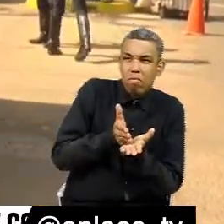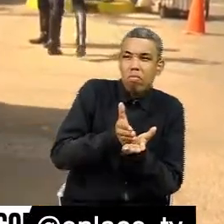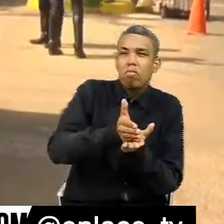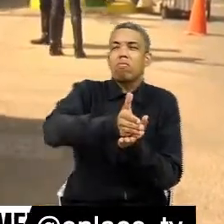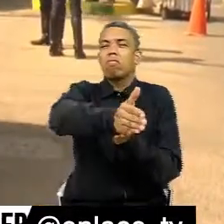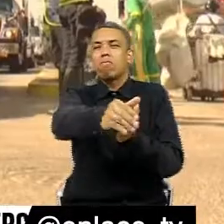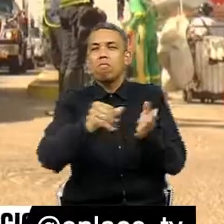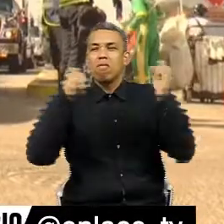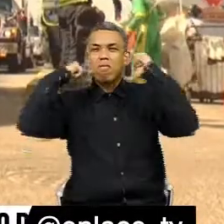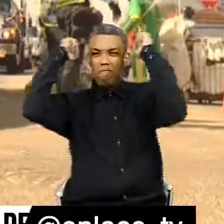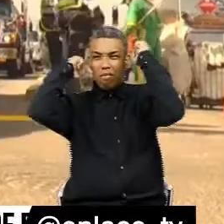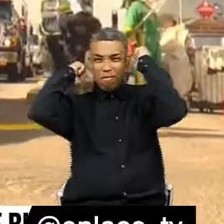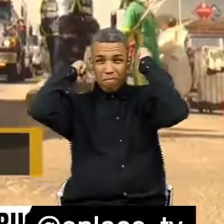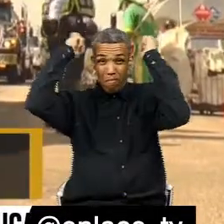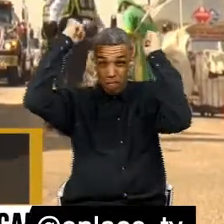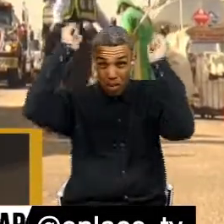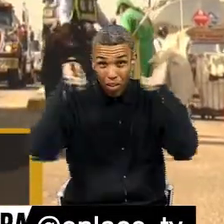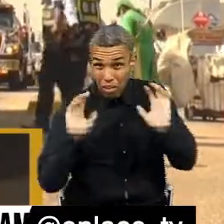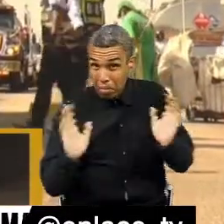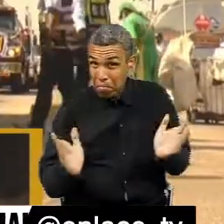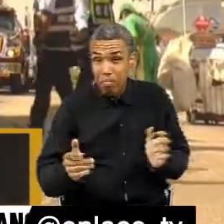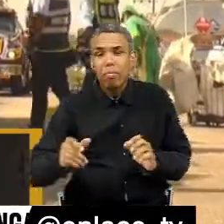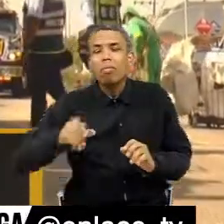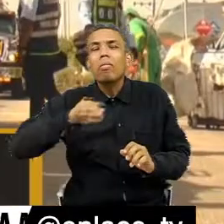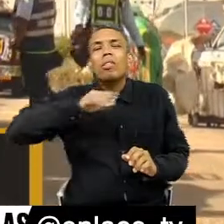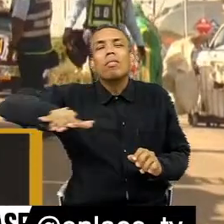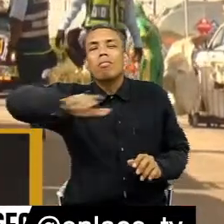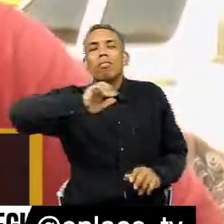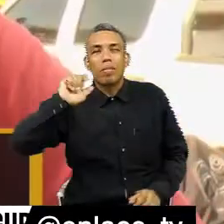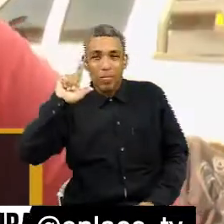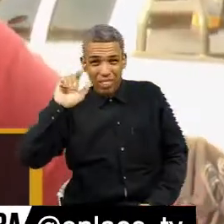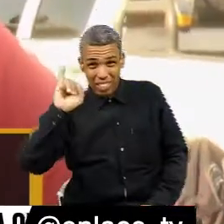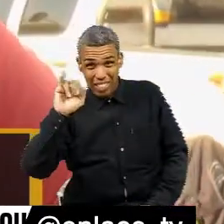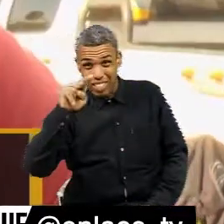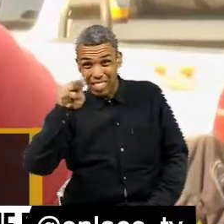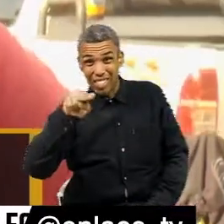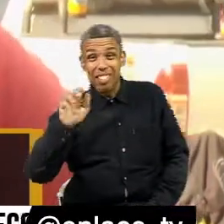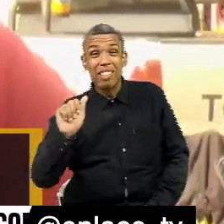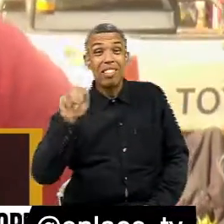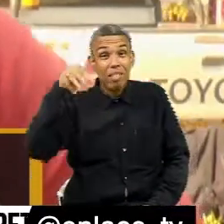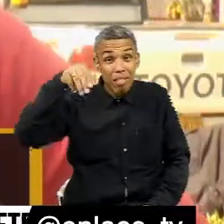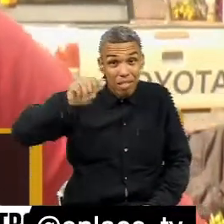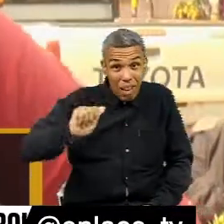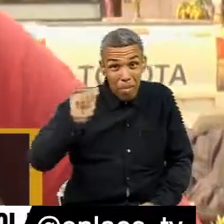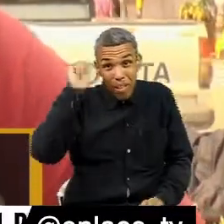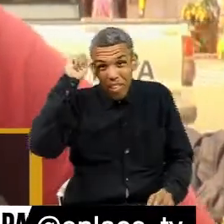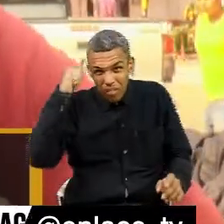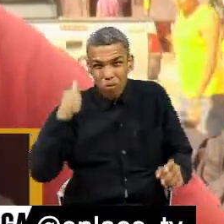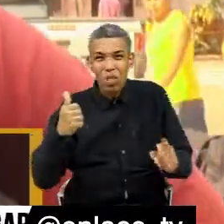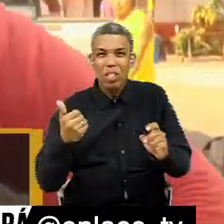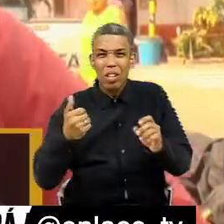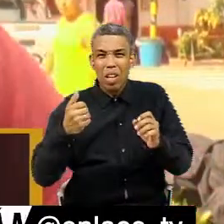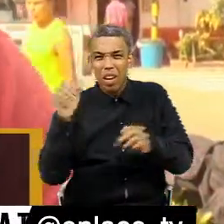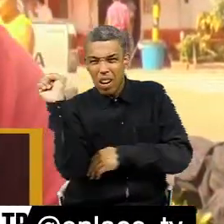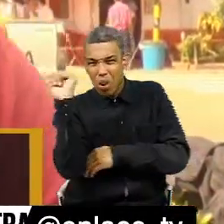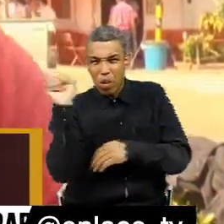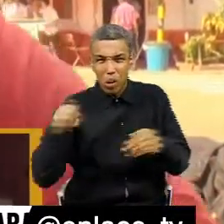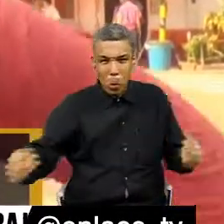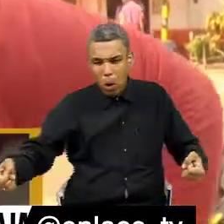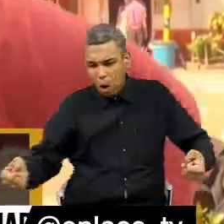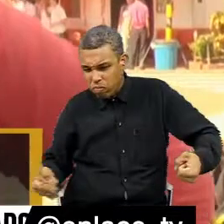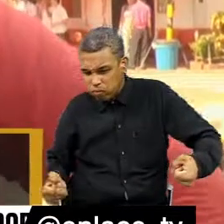se han movilizado desde la Lizama hasta las principales calles del puerto petrolero. La protesta es una más que se une a